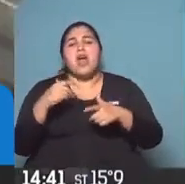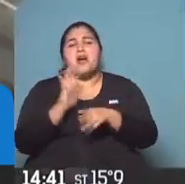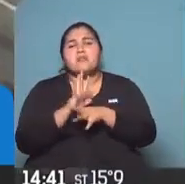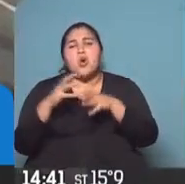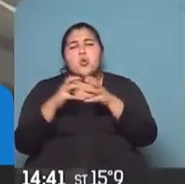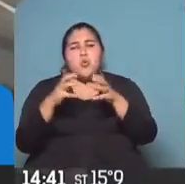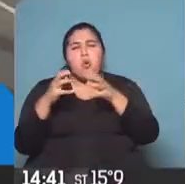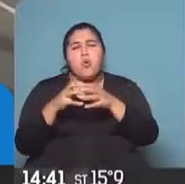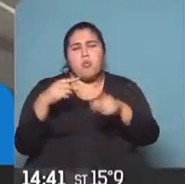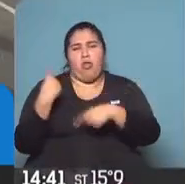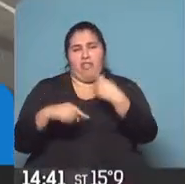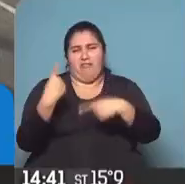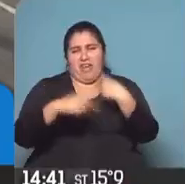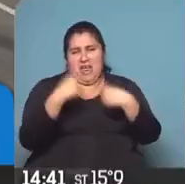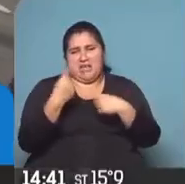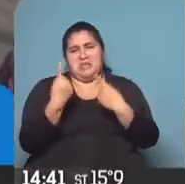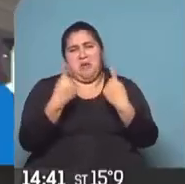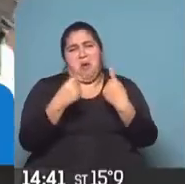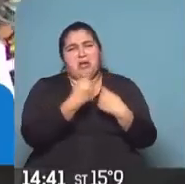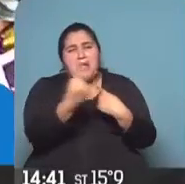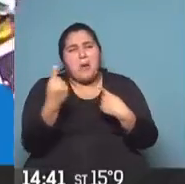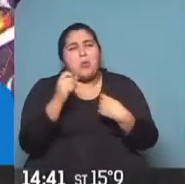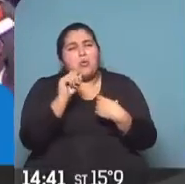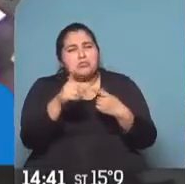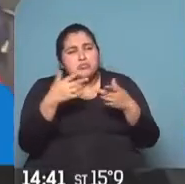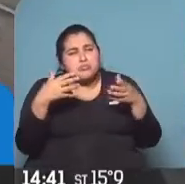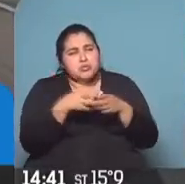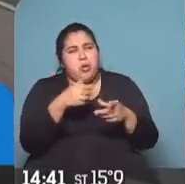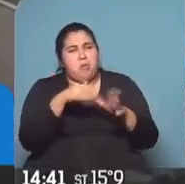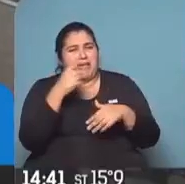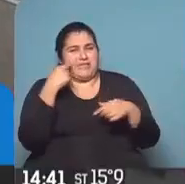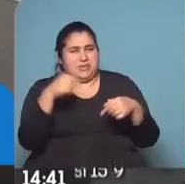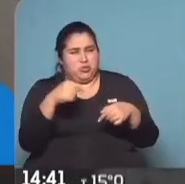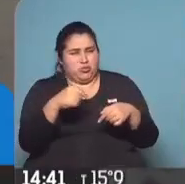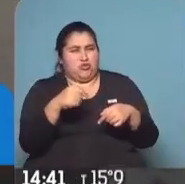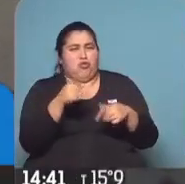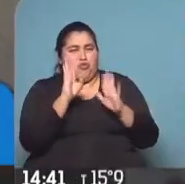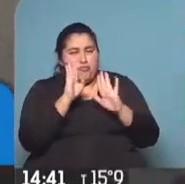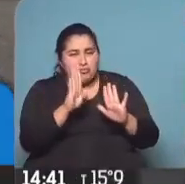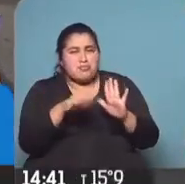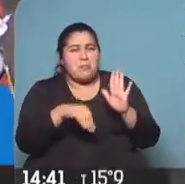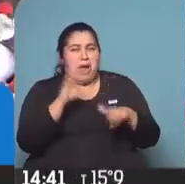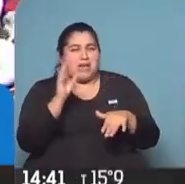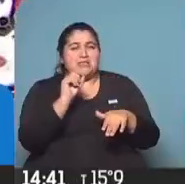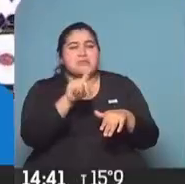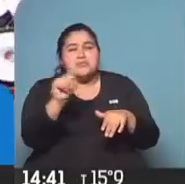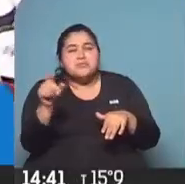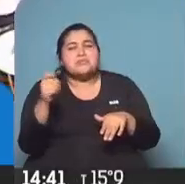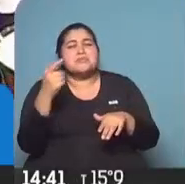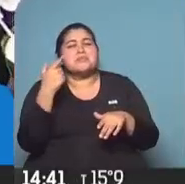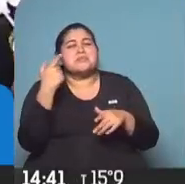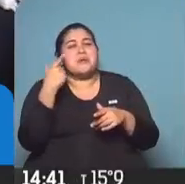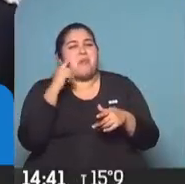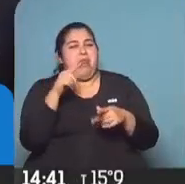federales que han realizado en cada uno de los cuerpos de nuestra institución manteniendo en el 'top las actitudes morales necesarias